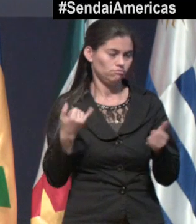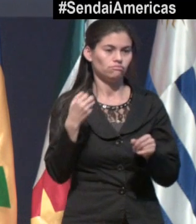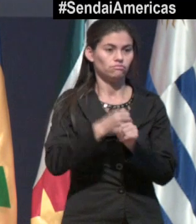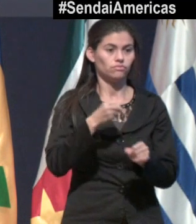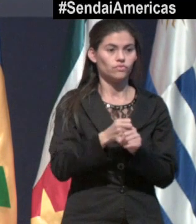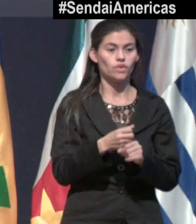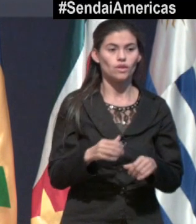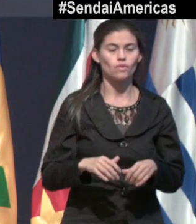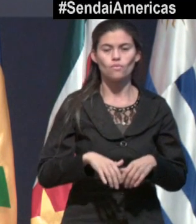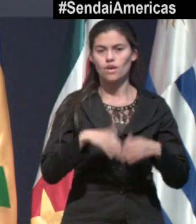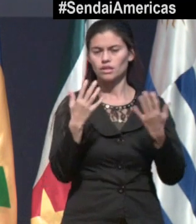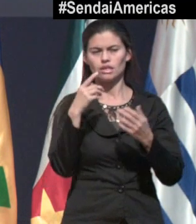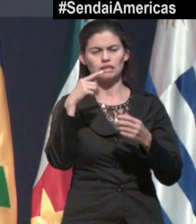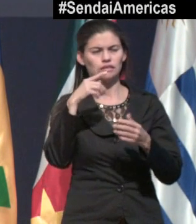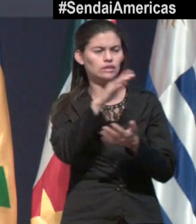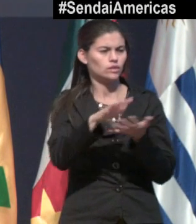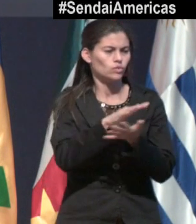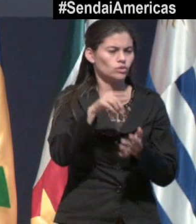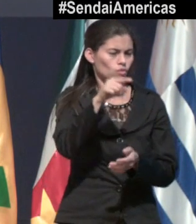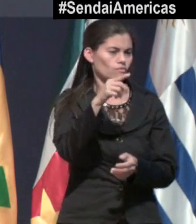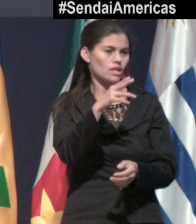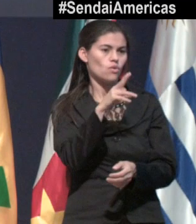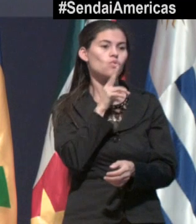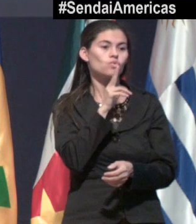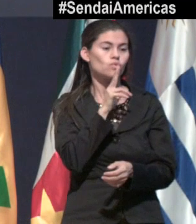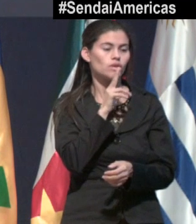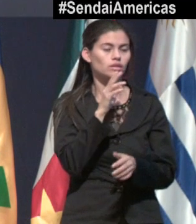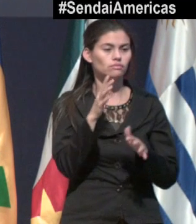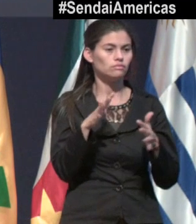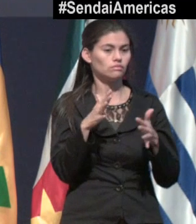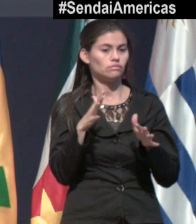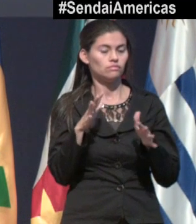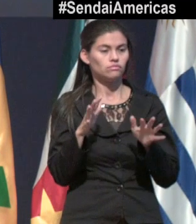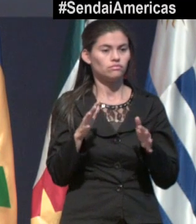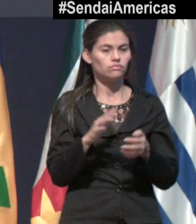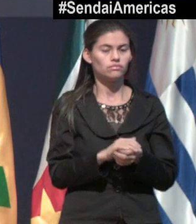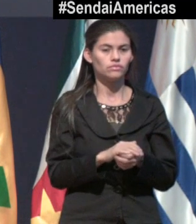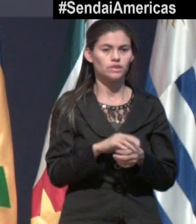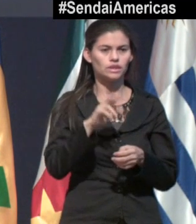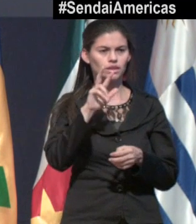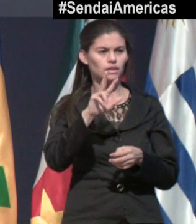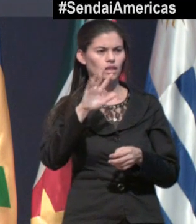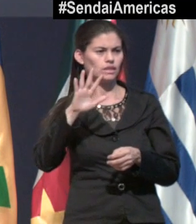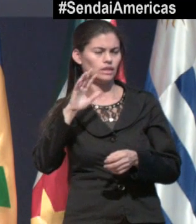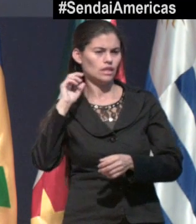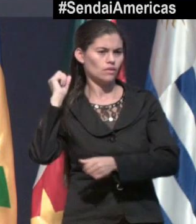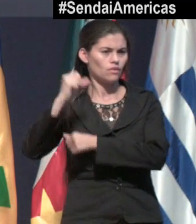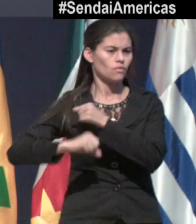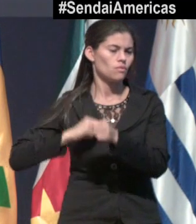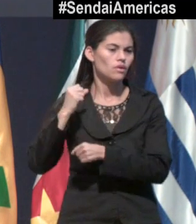que cualquier evento en Honduras con un periodo de recurrencia de más de 35